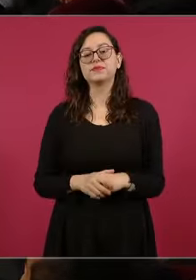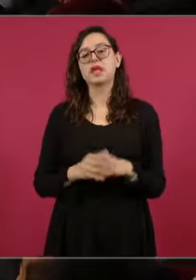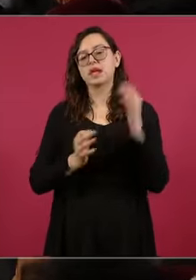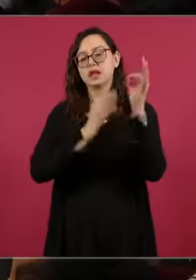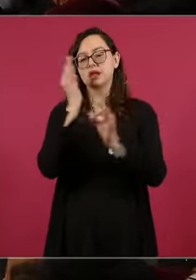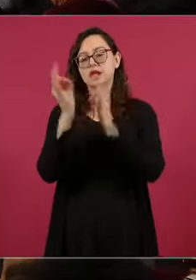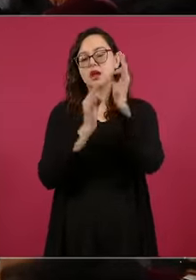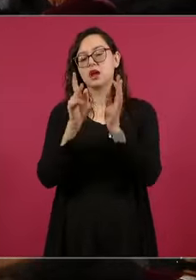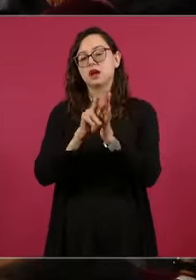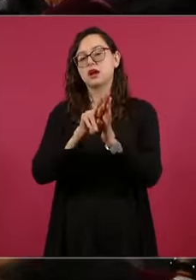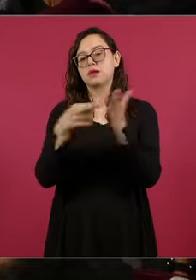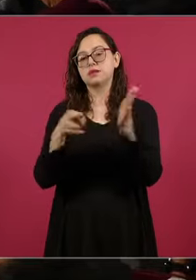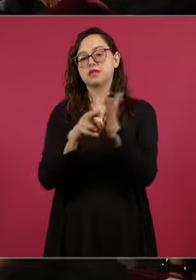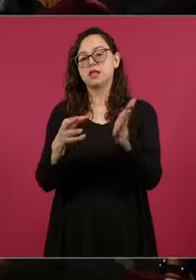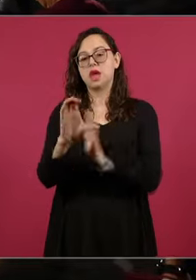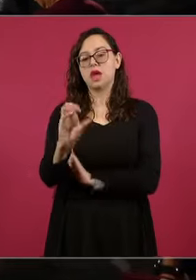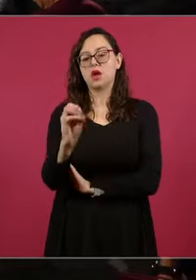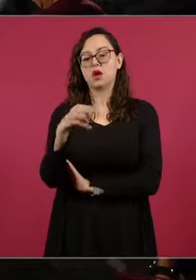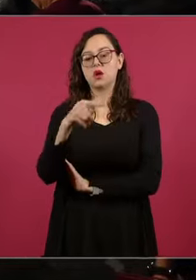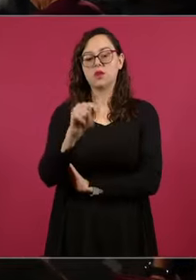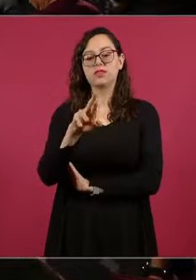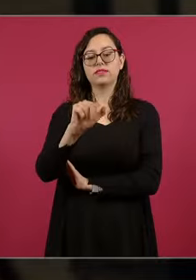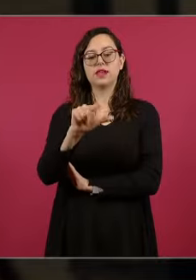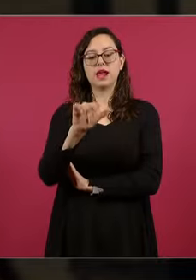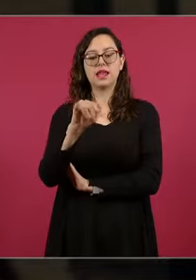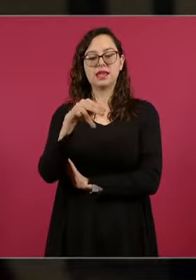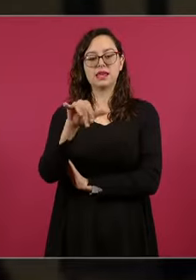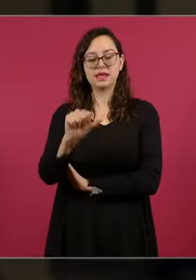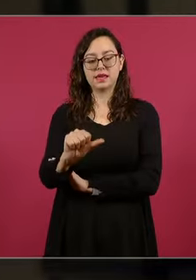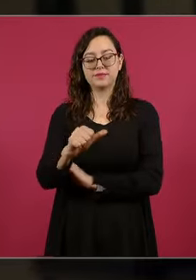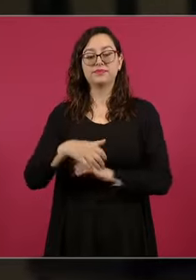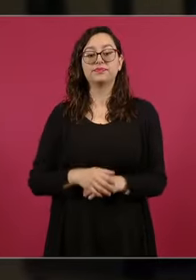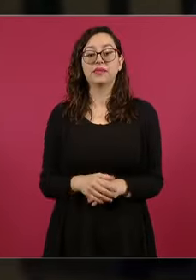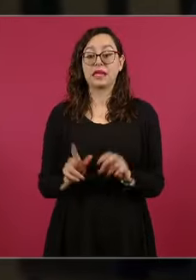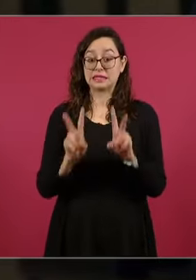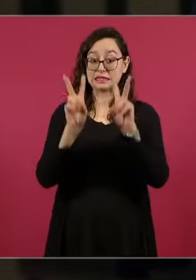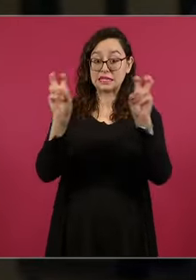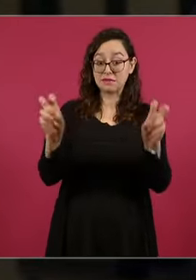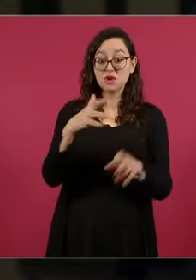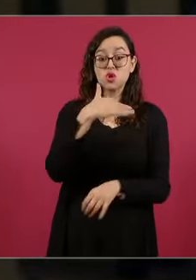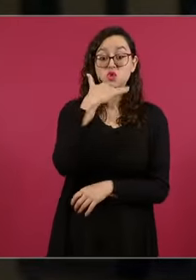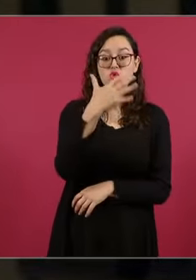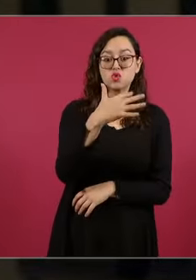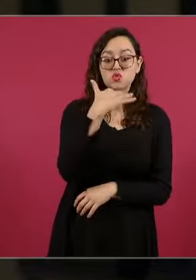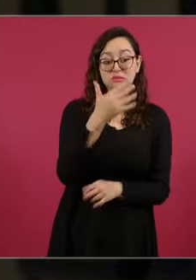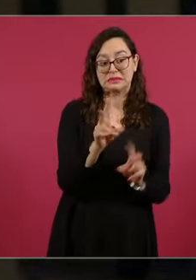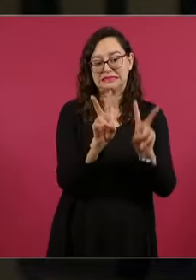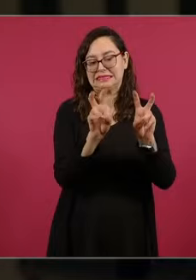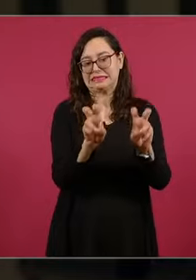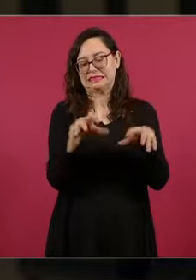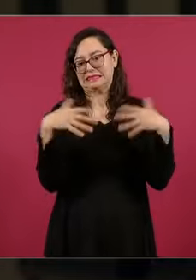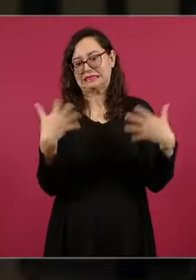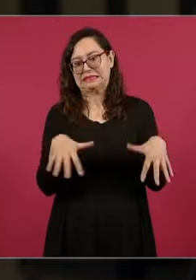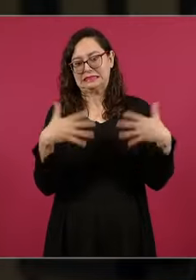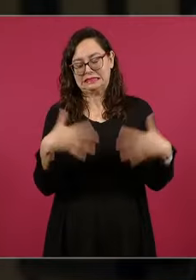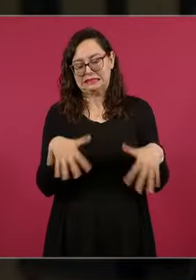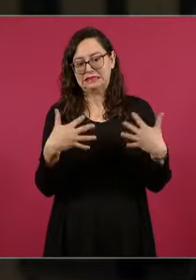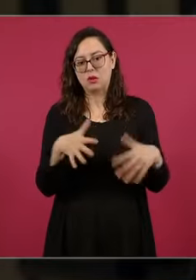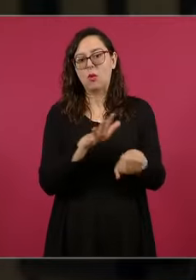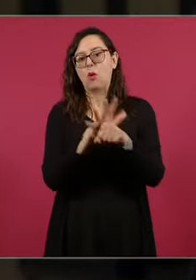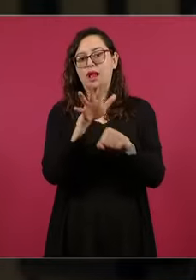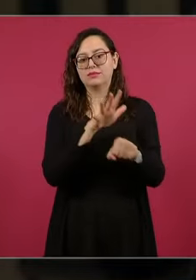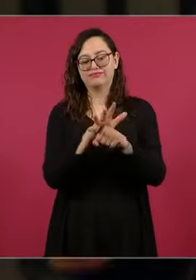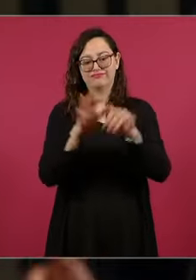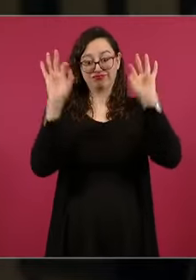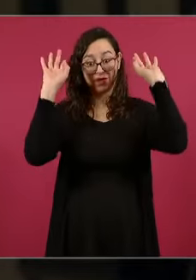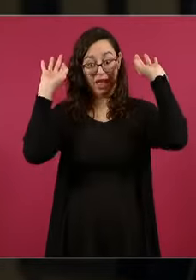corrupción, hay un área que es muy sensible, es la de las aduanas, y es sensible porque precisamente a través de